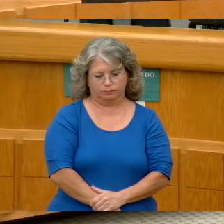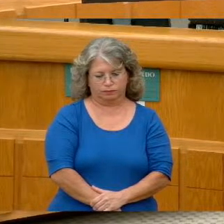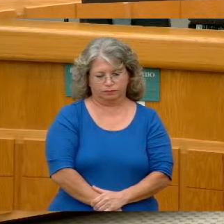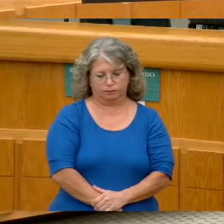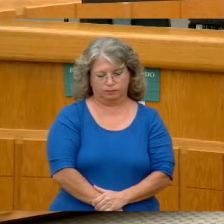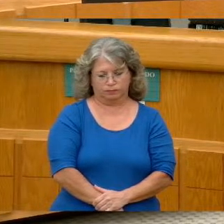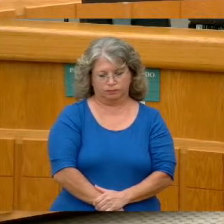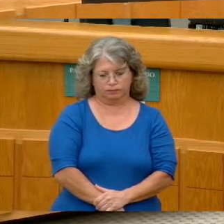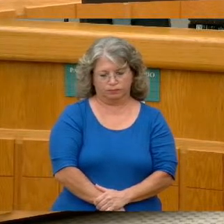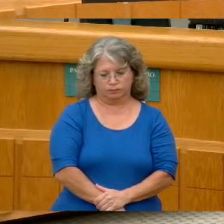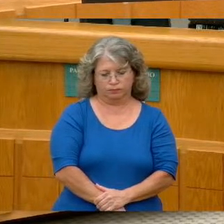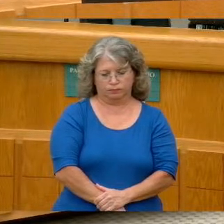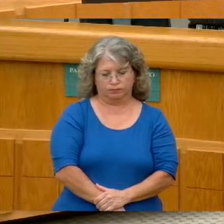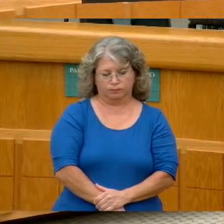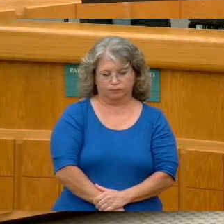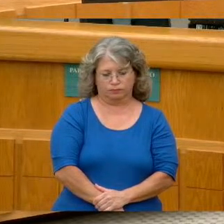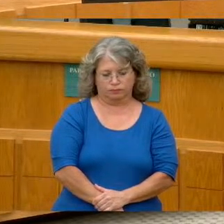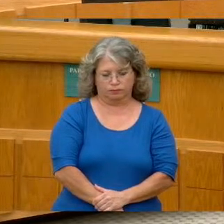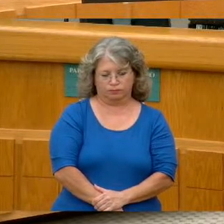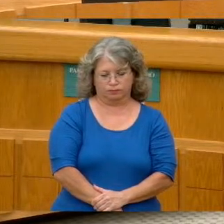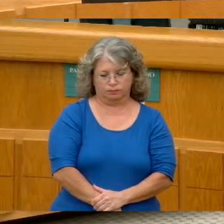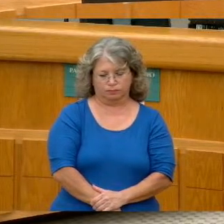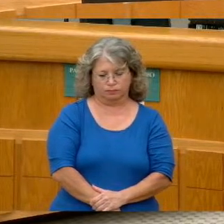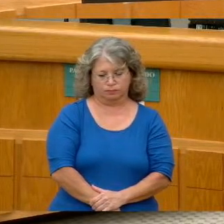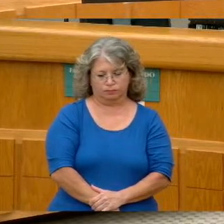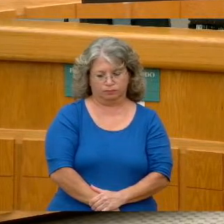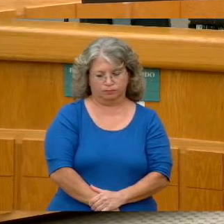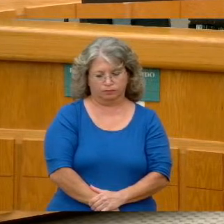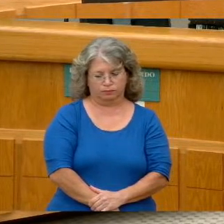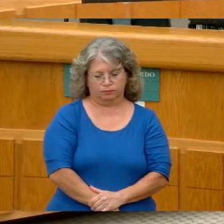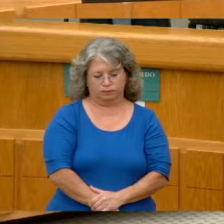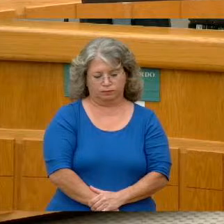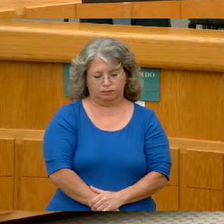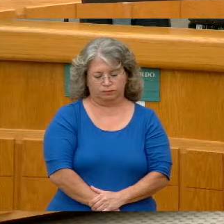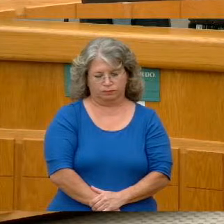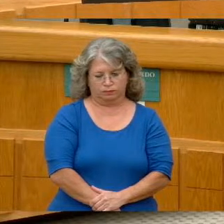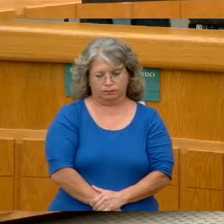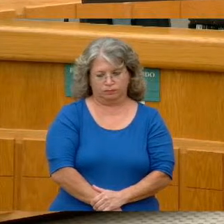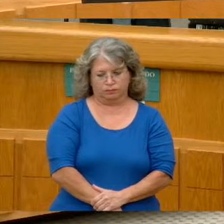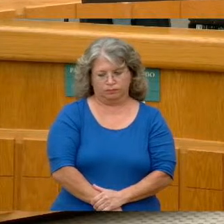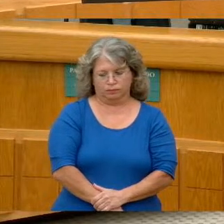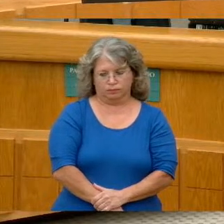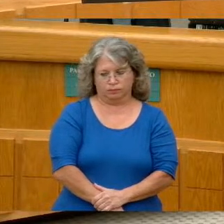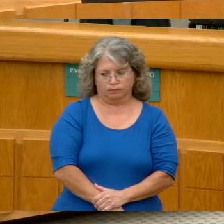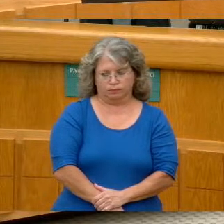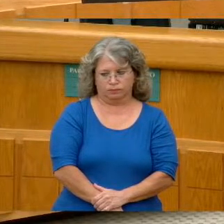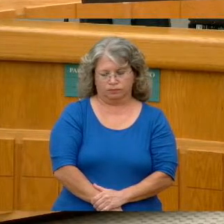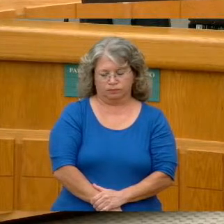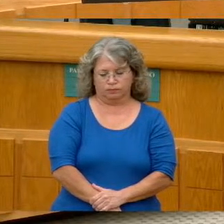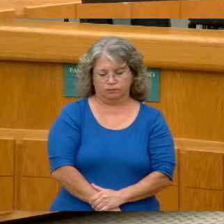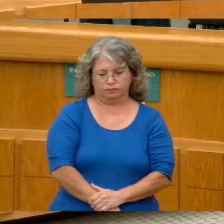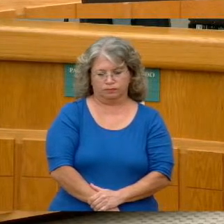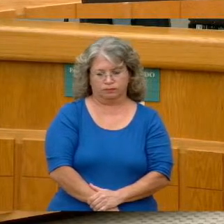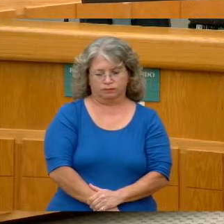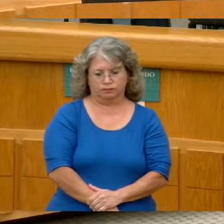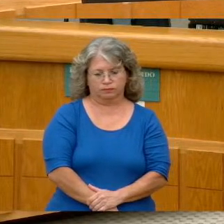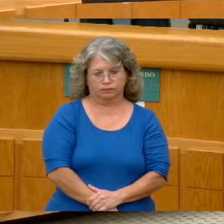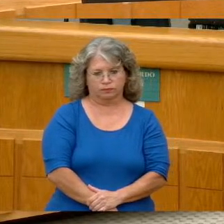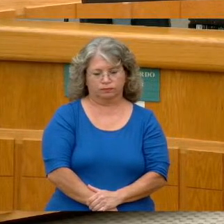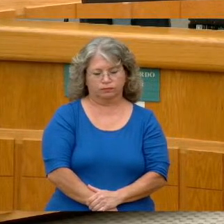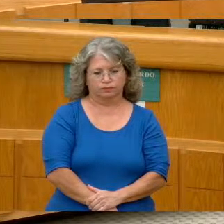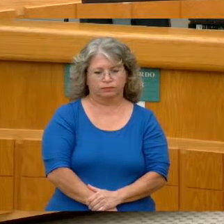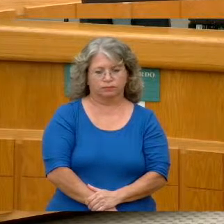directora Annette Rodríguez. Ahora el equipo de Texas A&M, de investigación de Texas A&M, nos va a entregar su reporte.